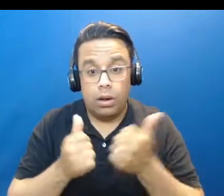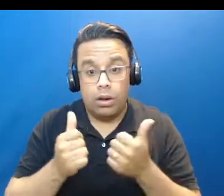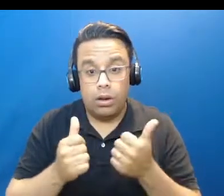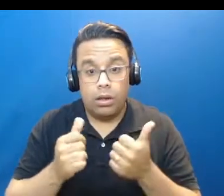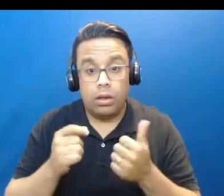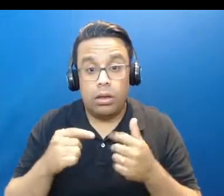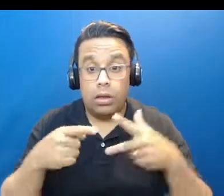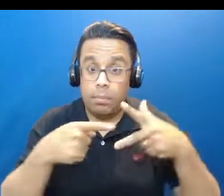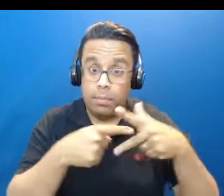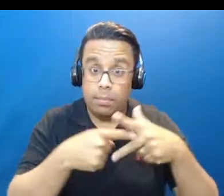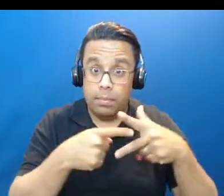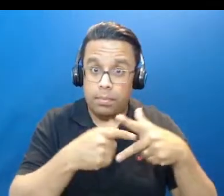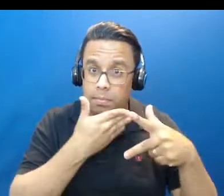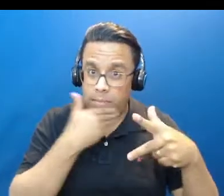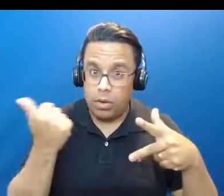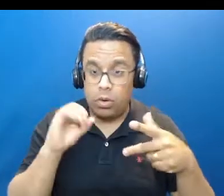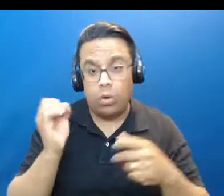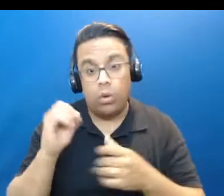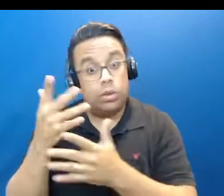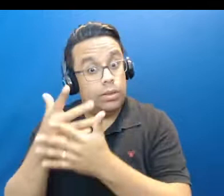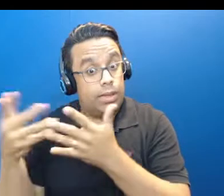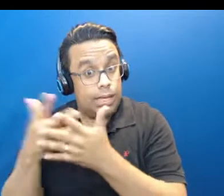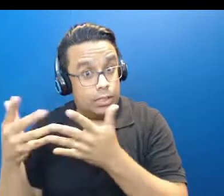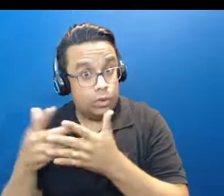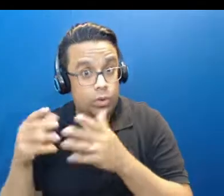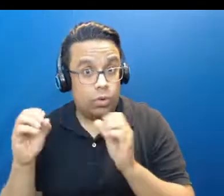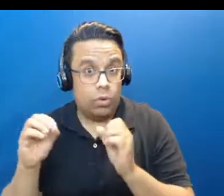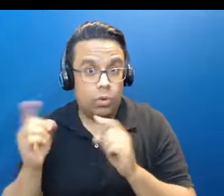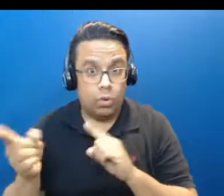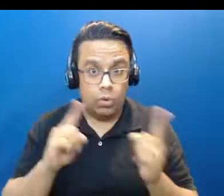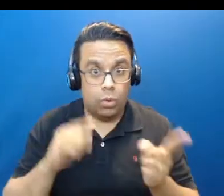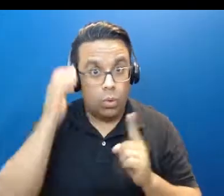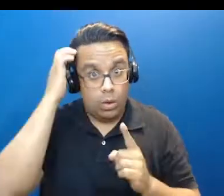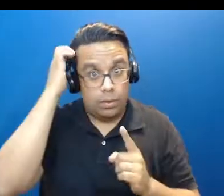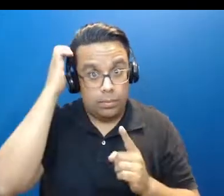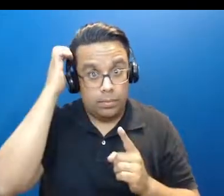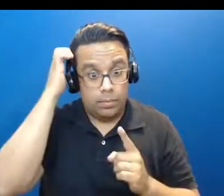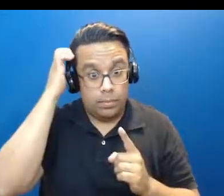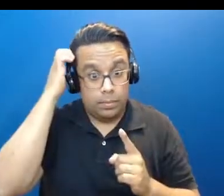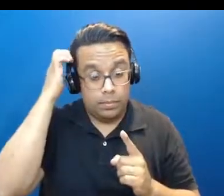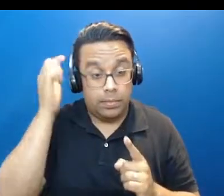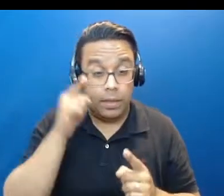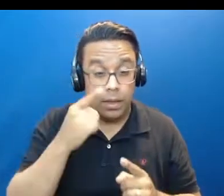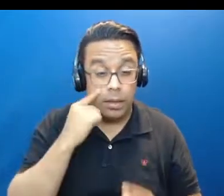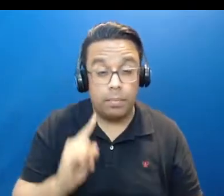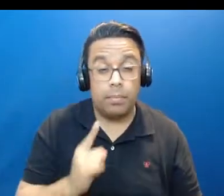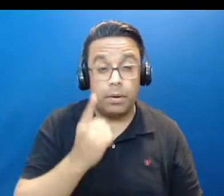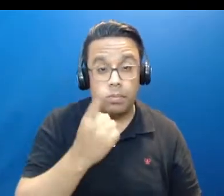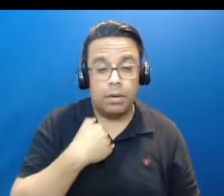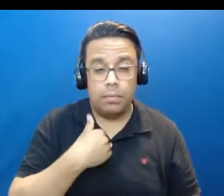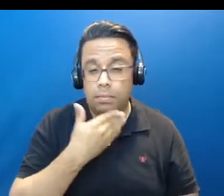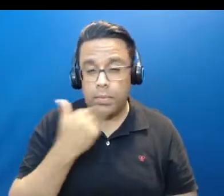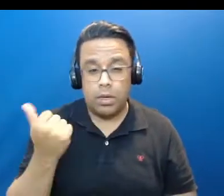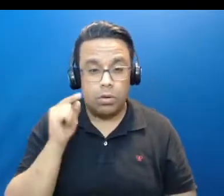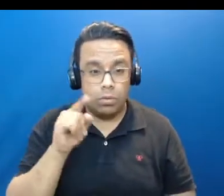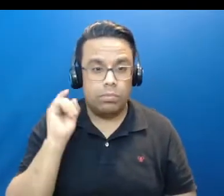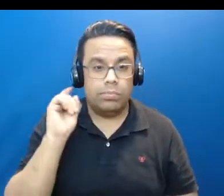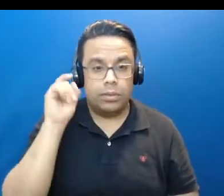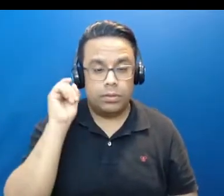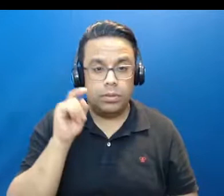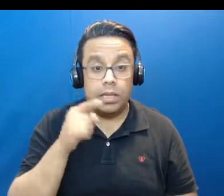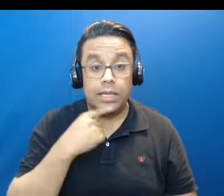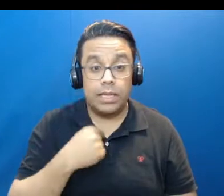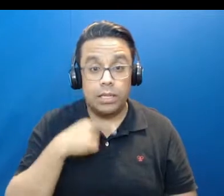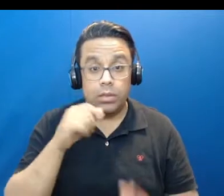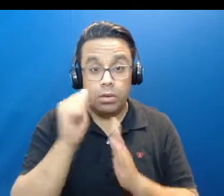la flecha, que si le da prelación al texto, etcétera. Pero hay una opción aquí en la primera que me deja elegir como la mejor opción. Le estoy diciendo a AutoCAD